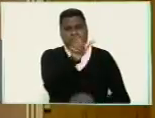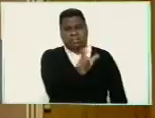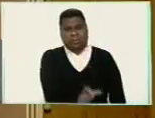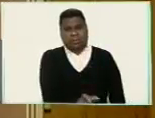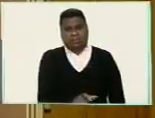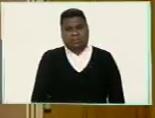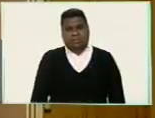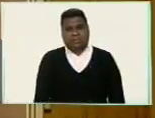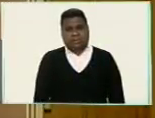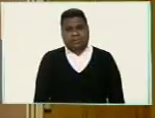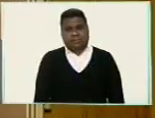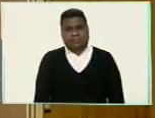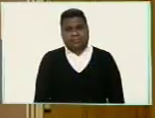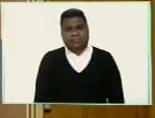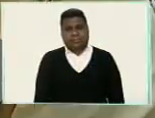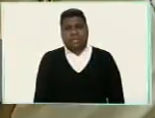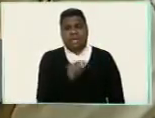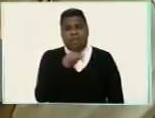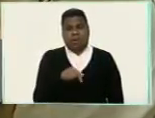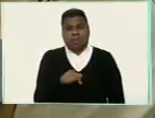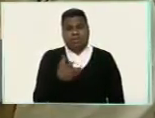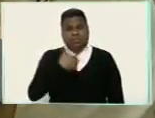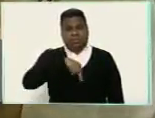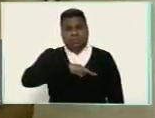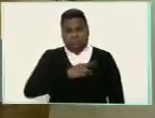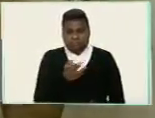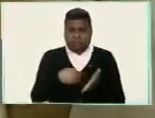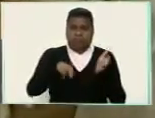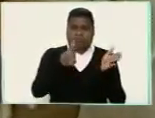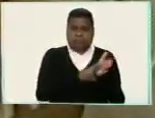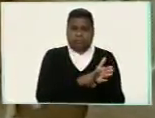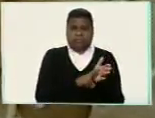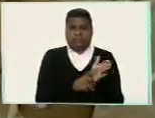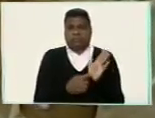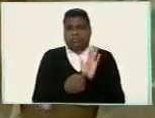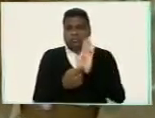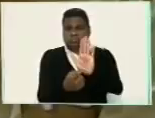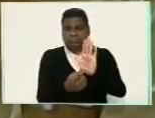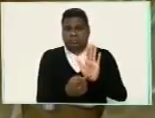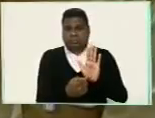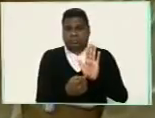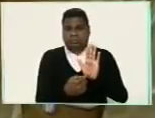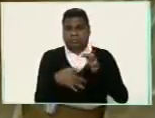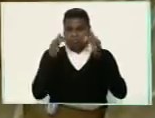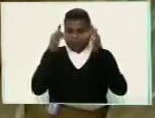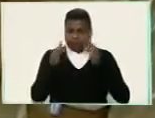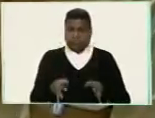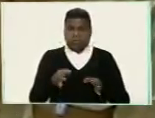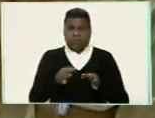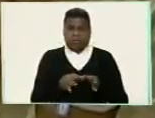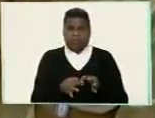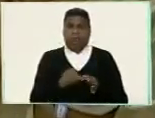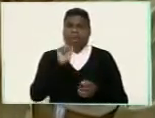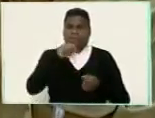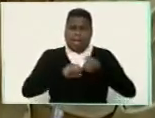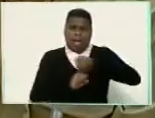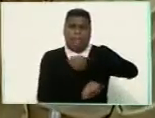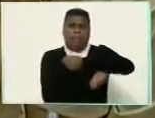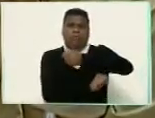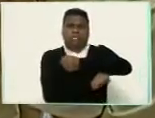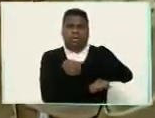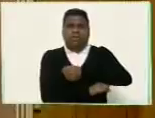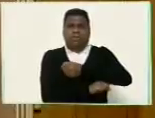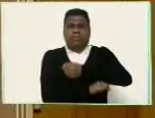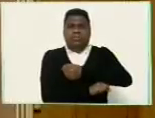sector ratificamos contundentemente la propuesta presentada por nuestra querida constituyente camarada Noris